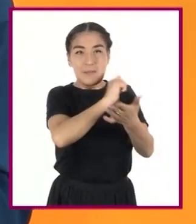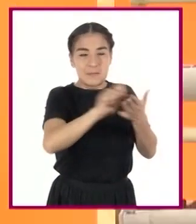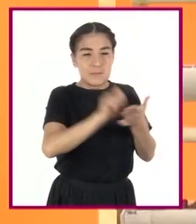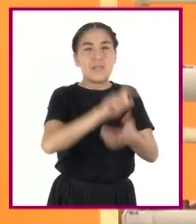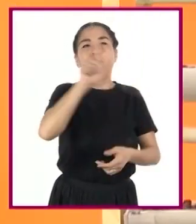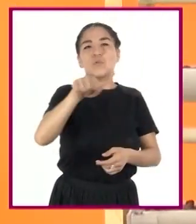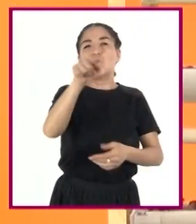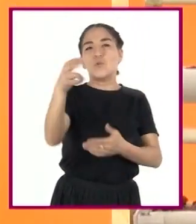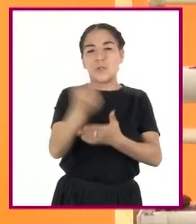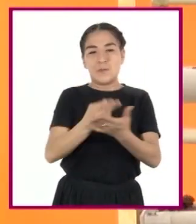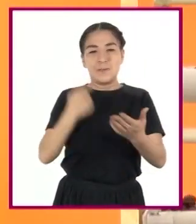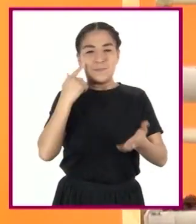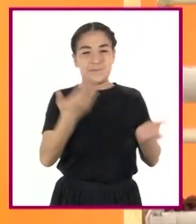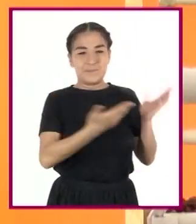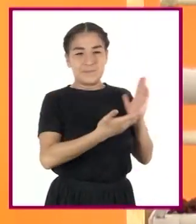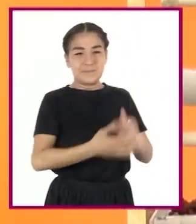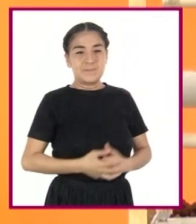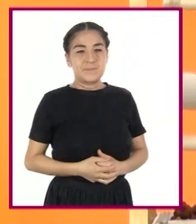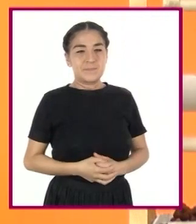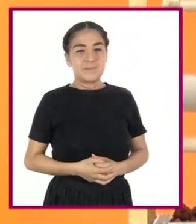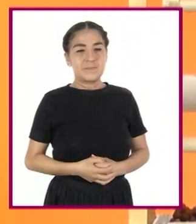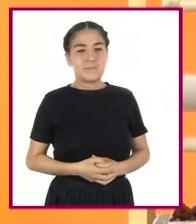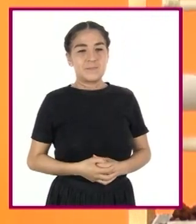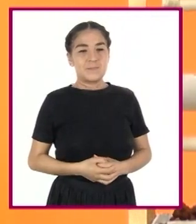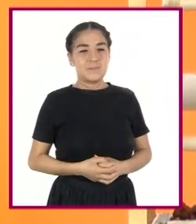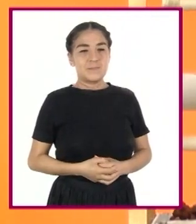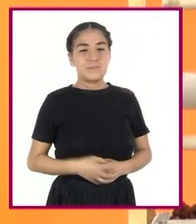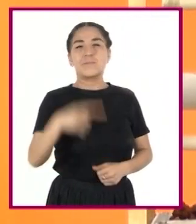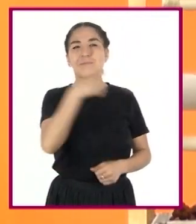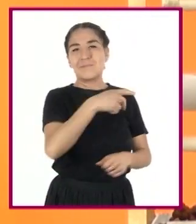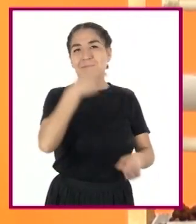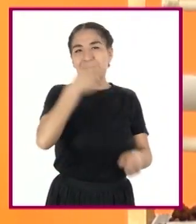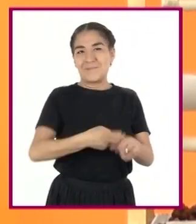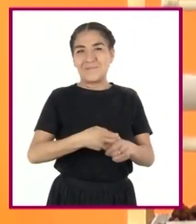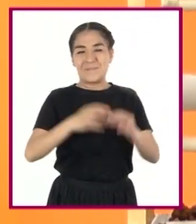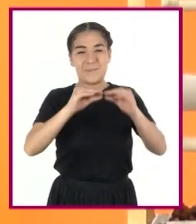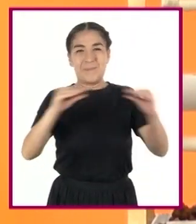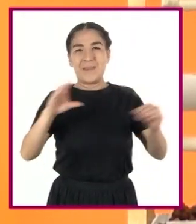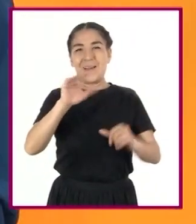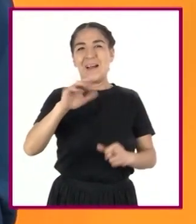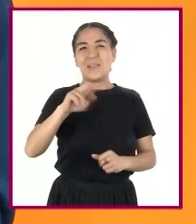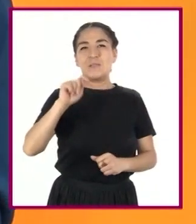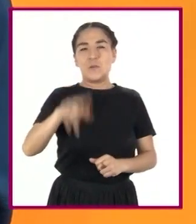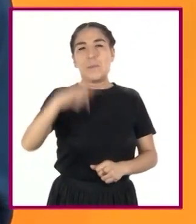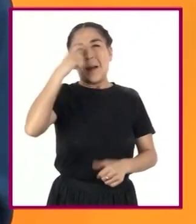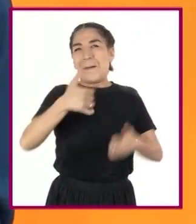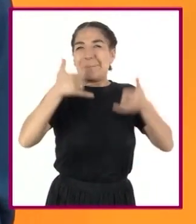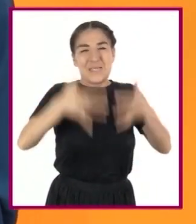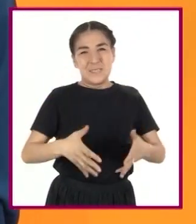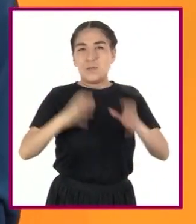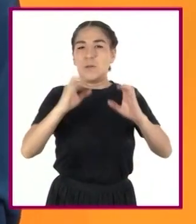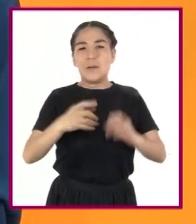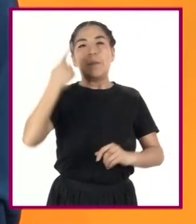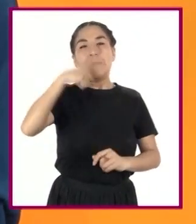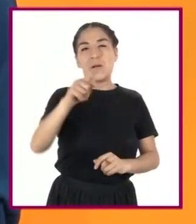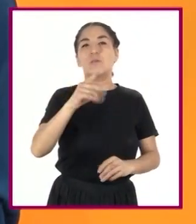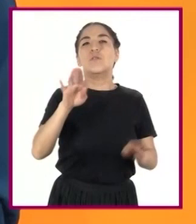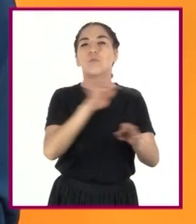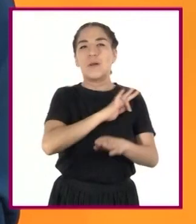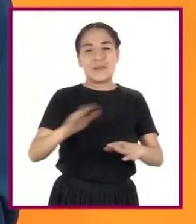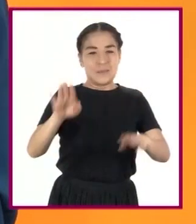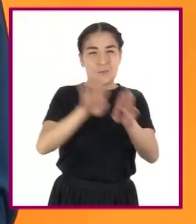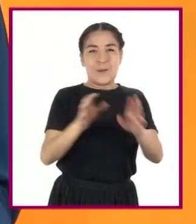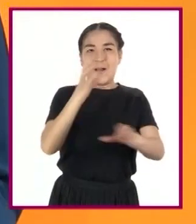elegida. En este caso es cartón grueso, para que no quede tan pesada, pero pueda resistir el peso de la